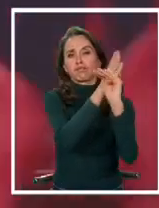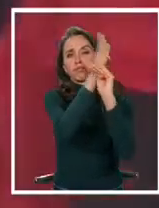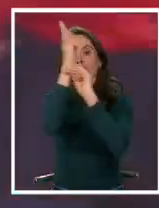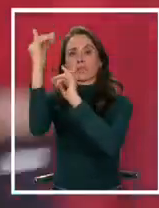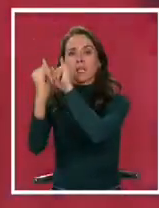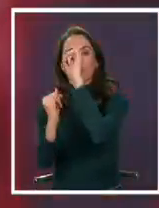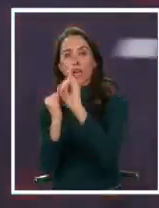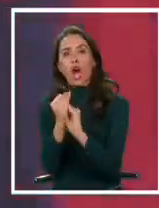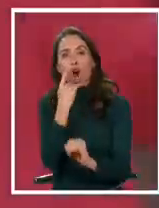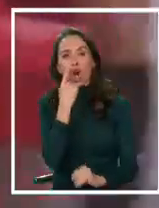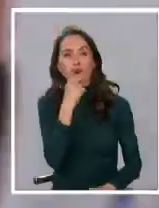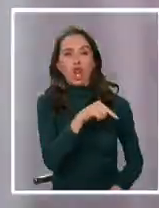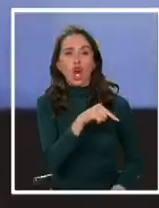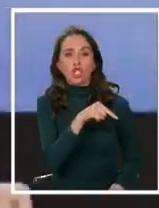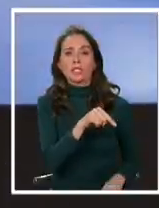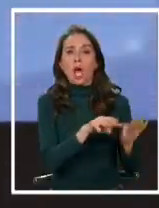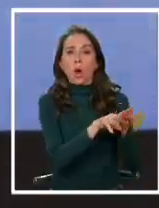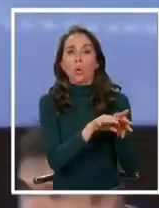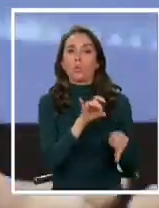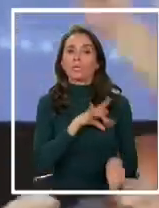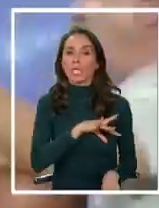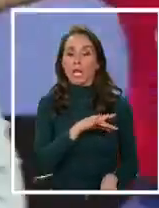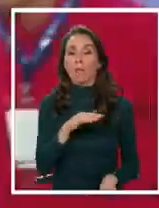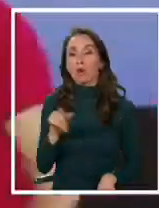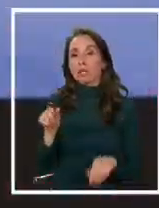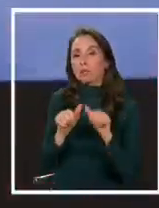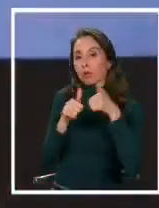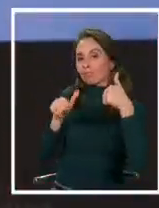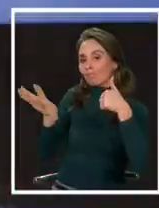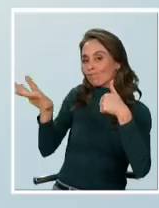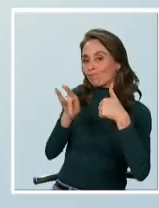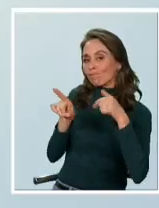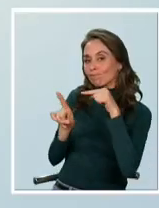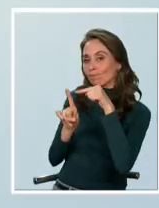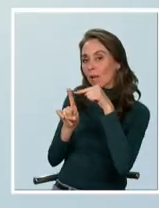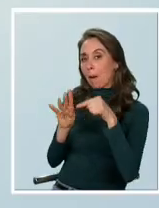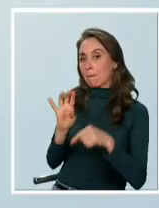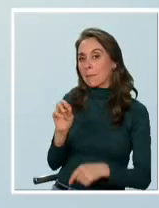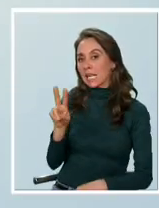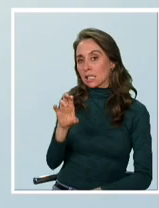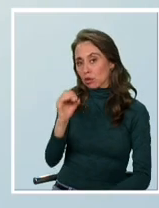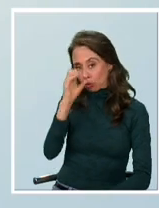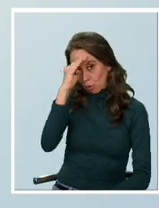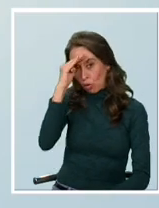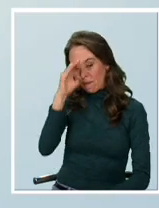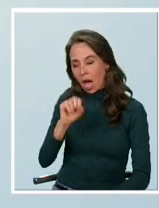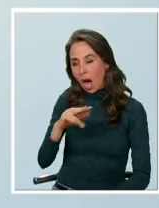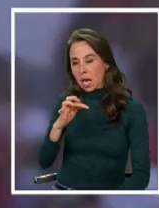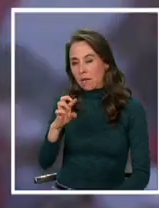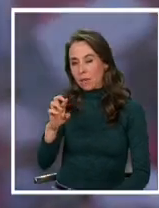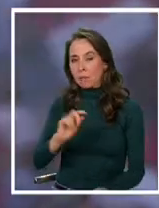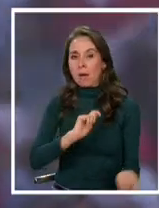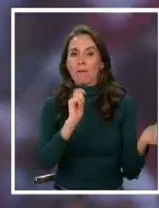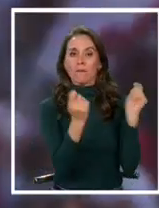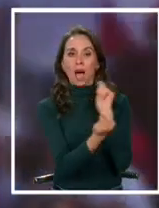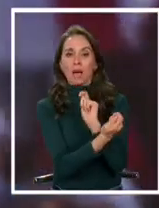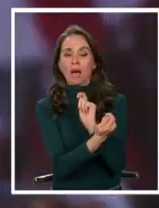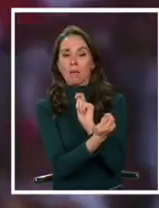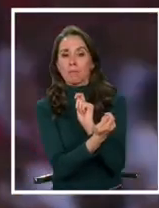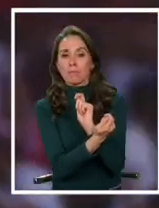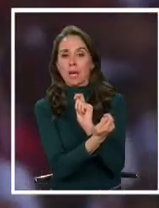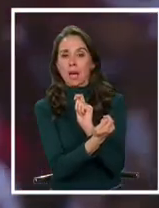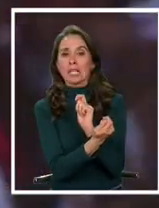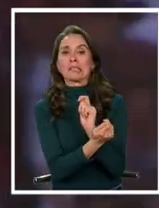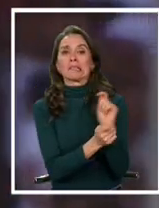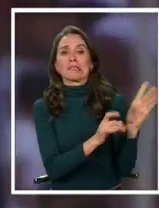hecho de conocer el medio local fue un factor importante a la hora de elegir a Eduardo verizo la nfp confía que el argentino le va a dar un giro necesario a una